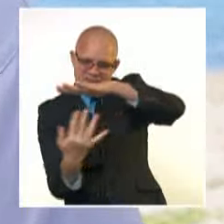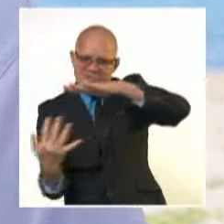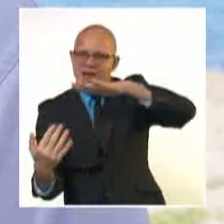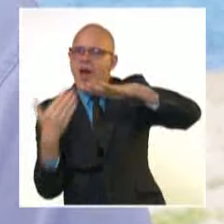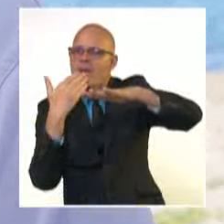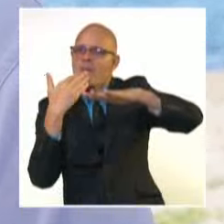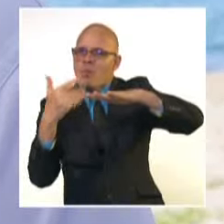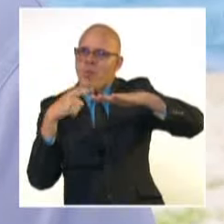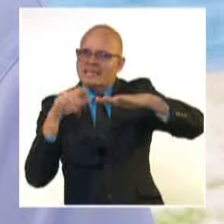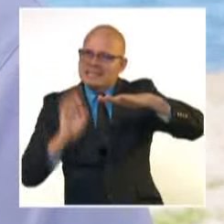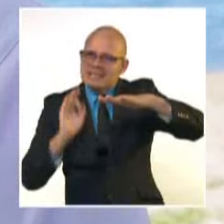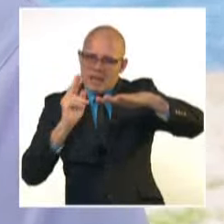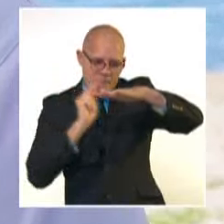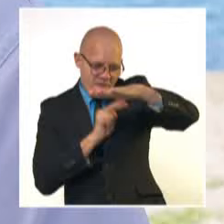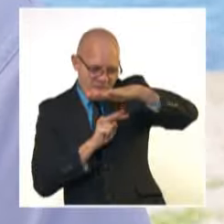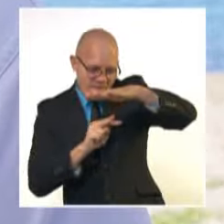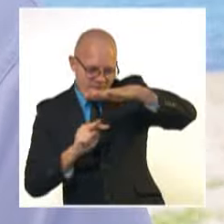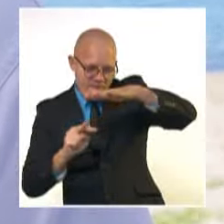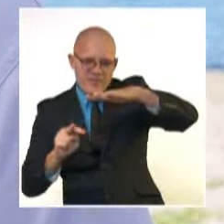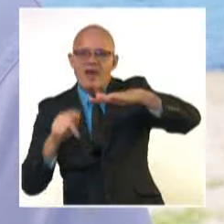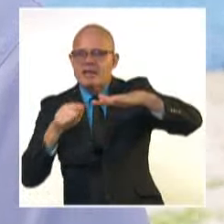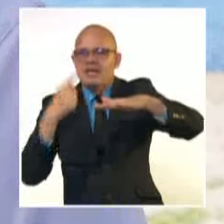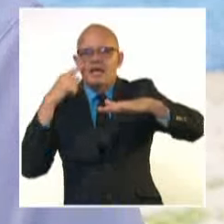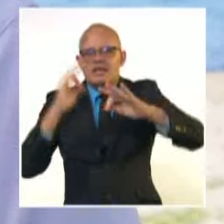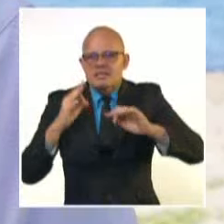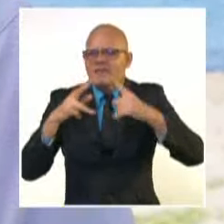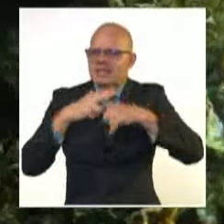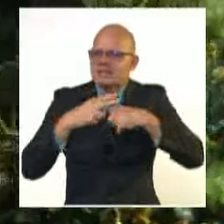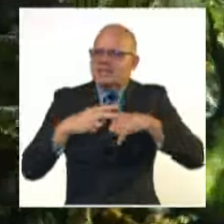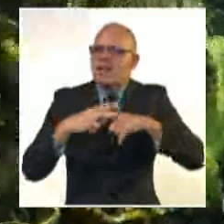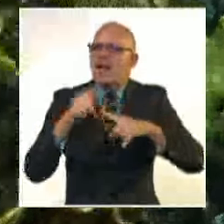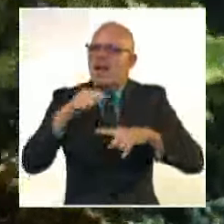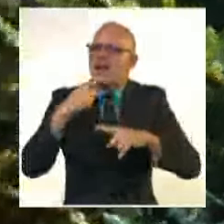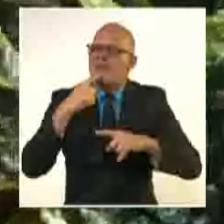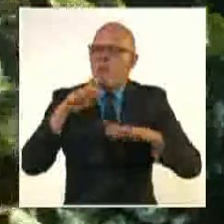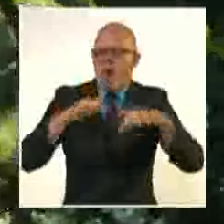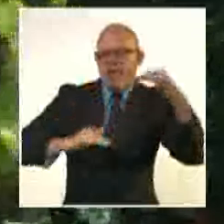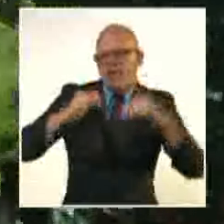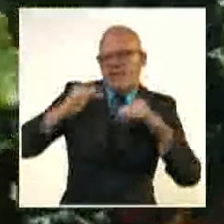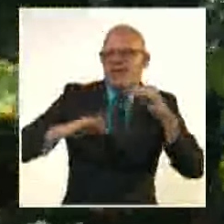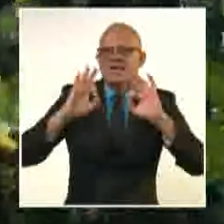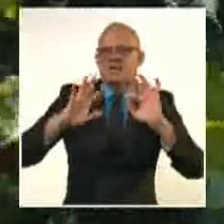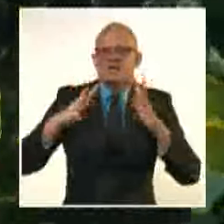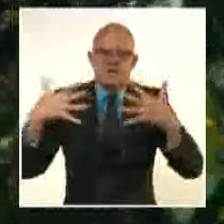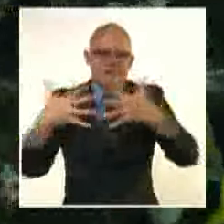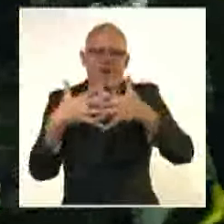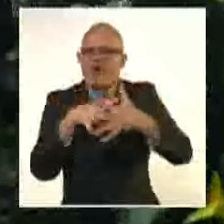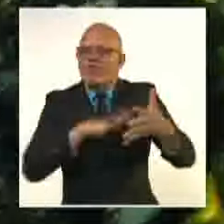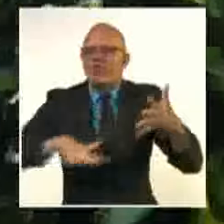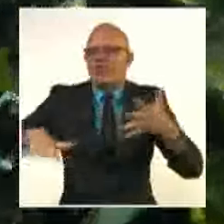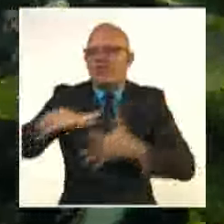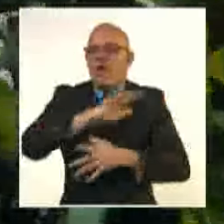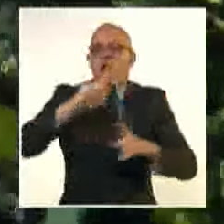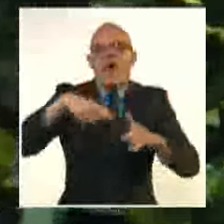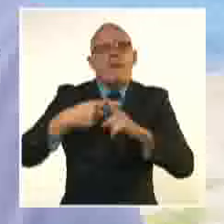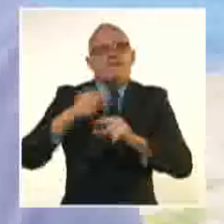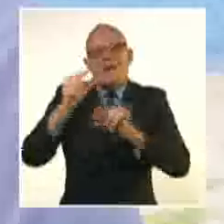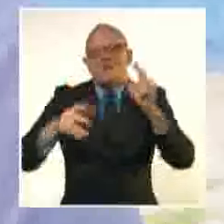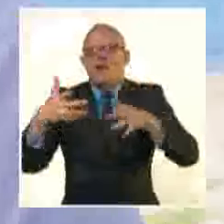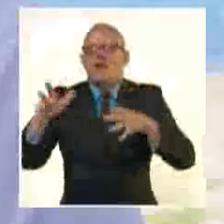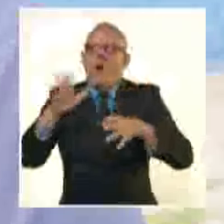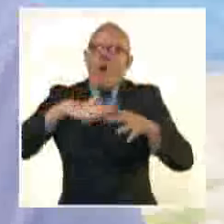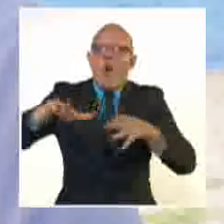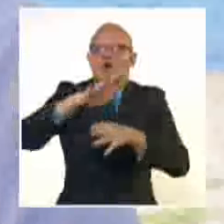ecosistema que siempre apuesta por la resiliencia, siempre apuesta por el equilibrio, siempre apuesta por la diversidad y por